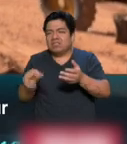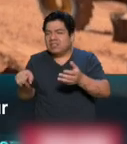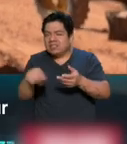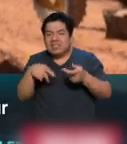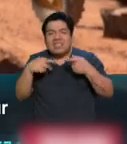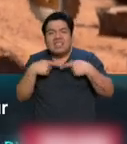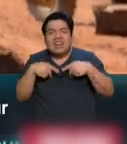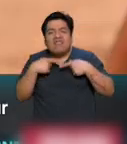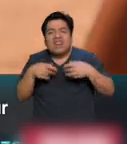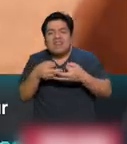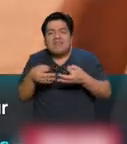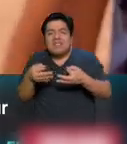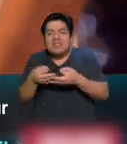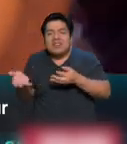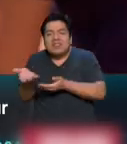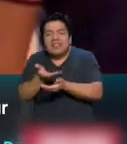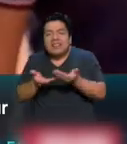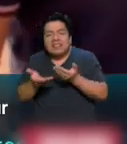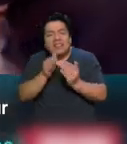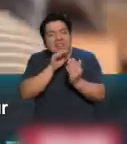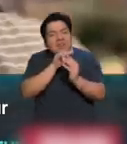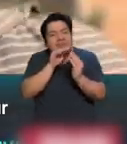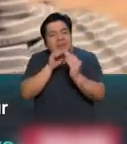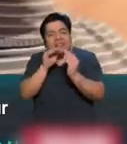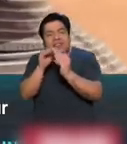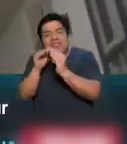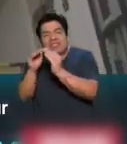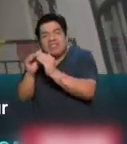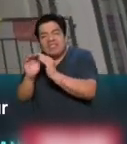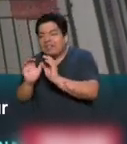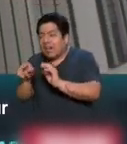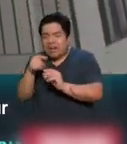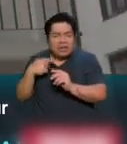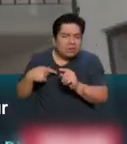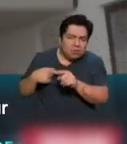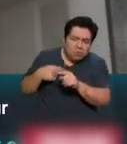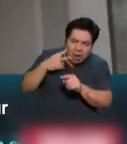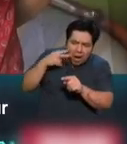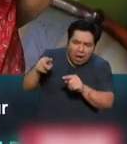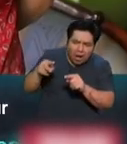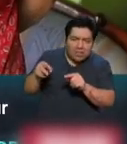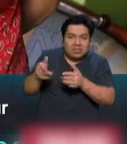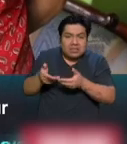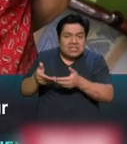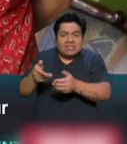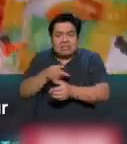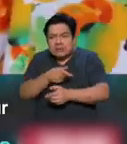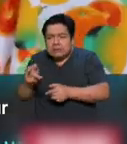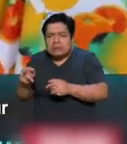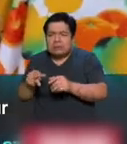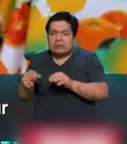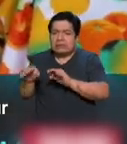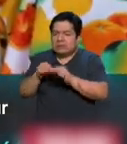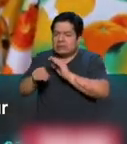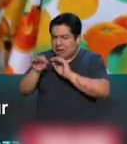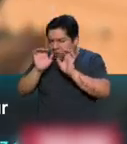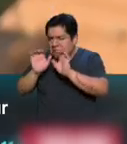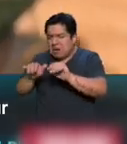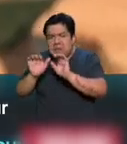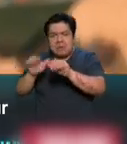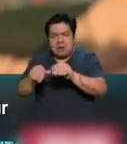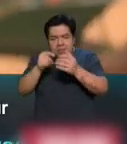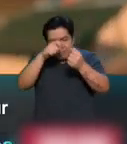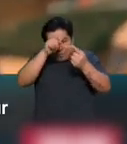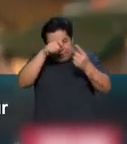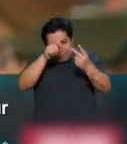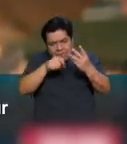territorial de las y los servidores de la nación. Estos inscribirán a las personas que vivan en zonas de riesgo o vulnerabilidad y cumplan